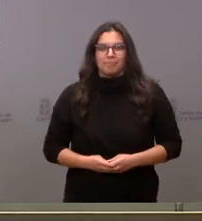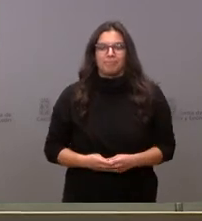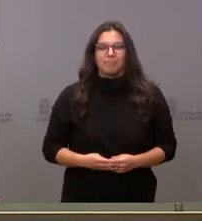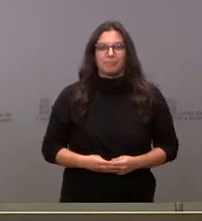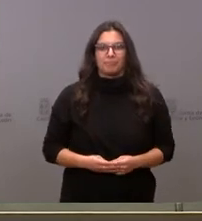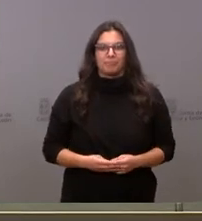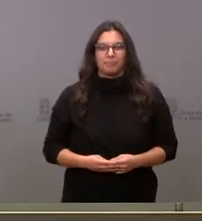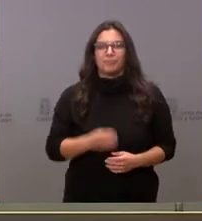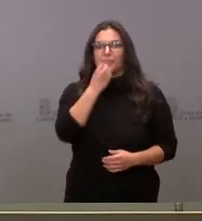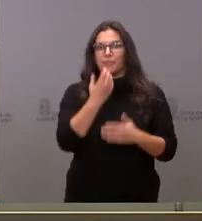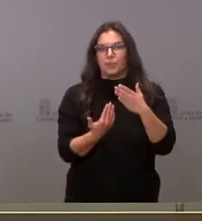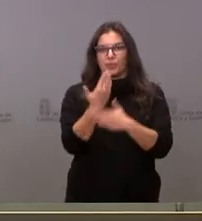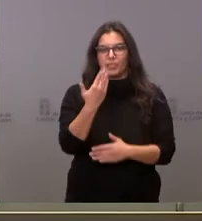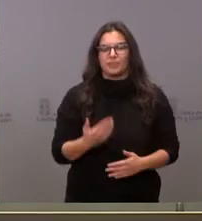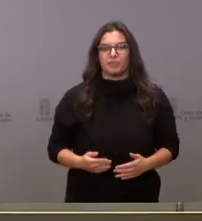Buenos días.